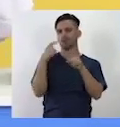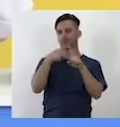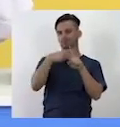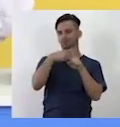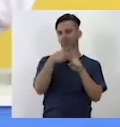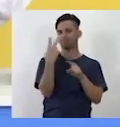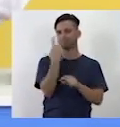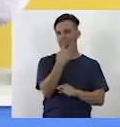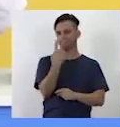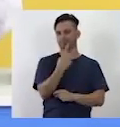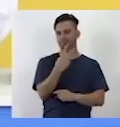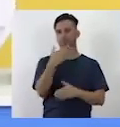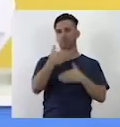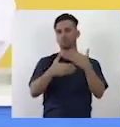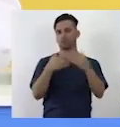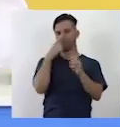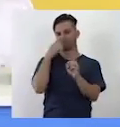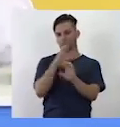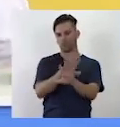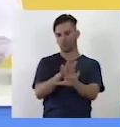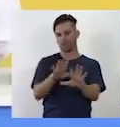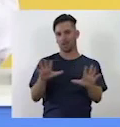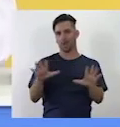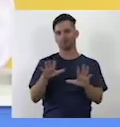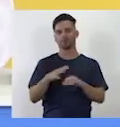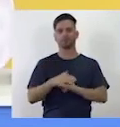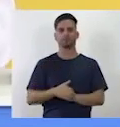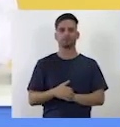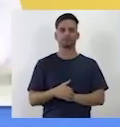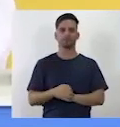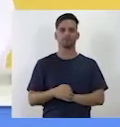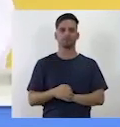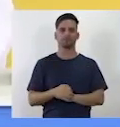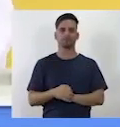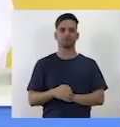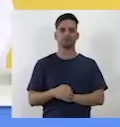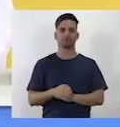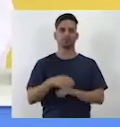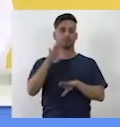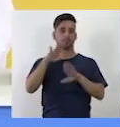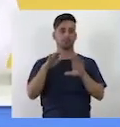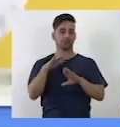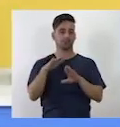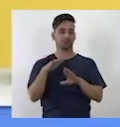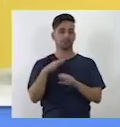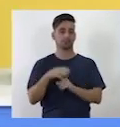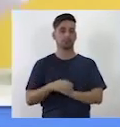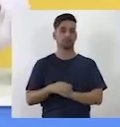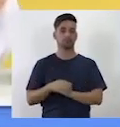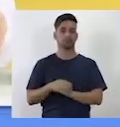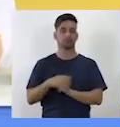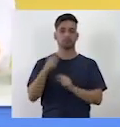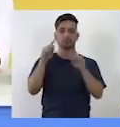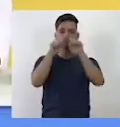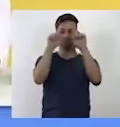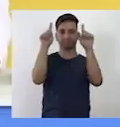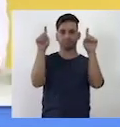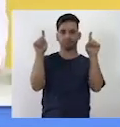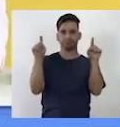se acopla y la suma de todo da un proceso espontáneo para hay dos reacciones o tres o más abc un ciclo